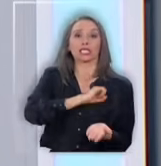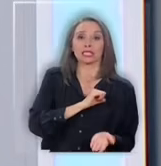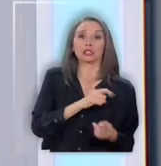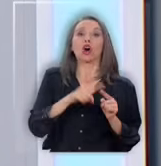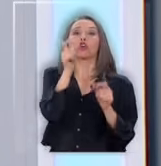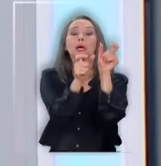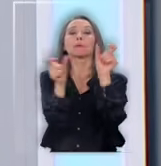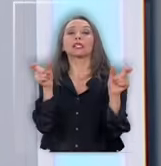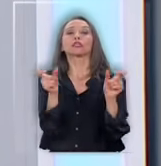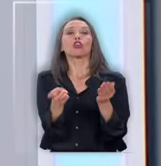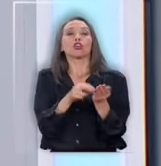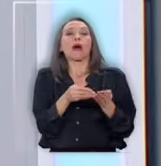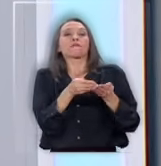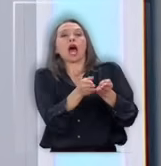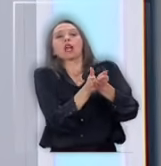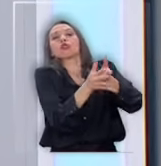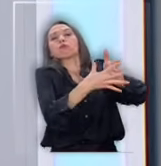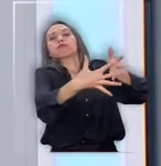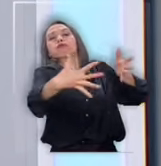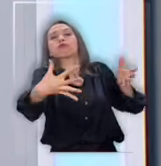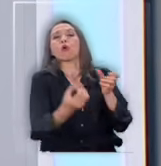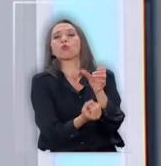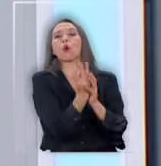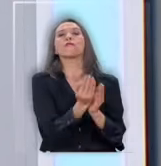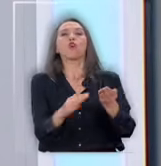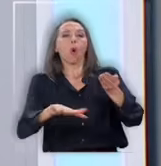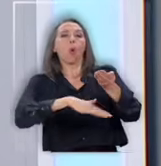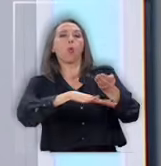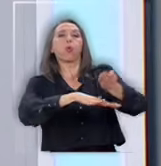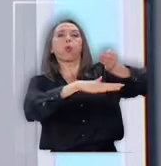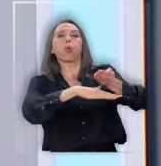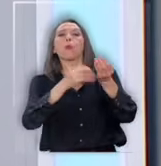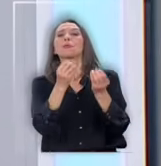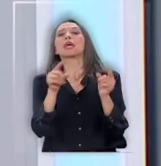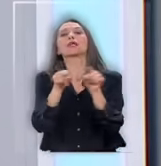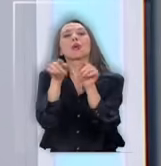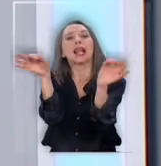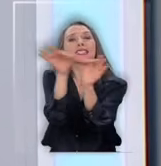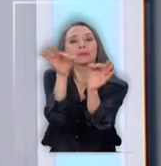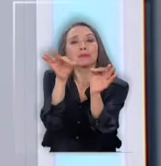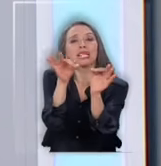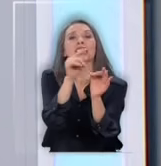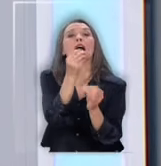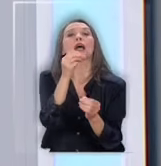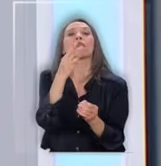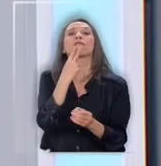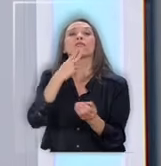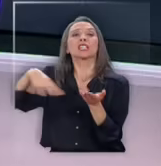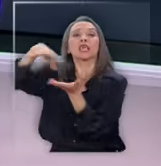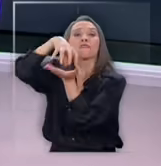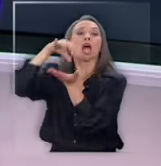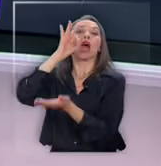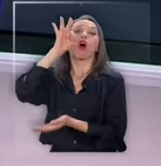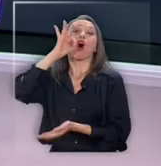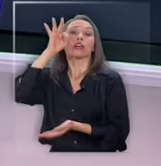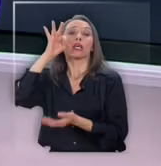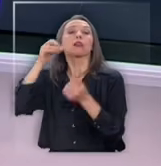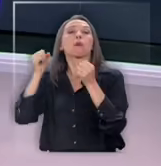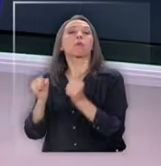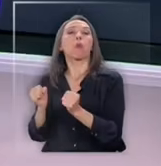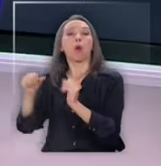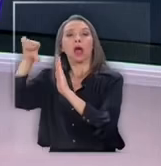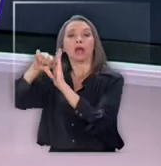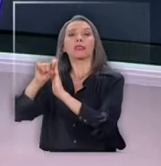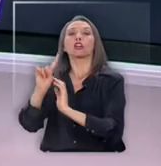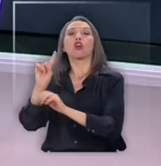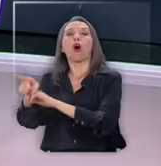están navegando en un barco que es moderno que flota bien que pueden hacer cuarentena en su casa que es el sector oriente entonces acá hemos tenido y nos han obligado